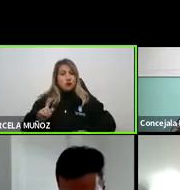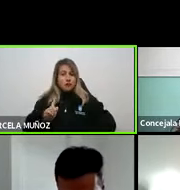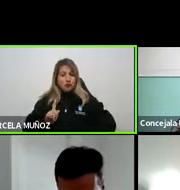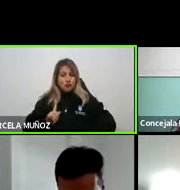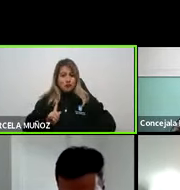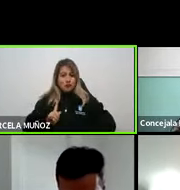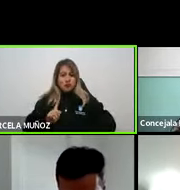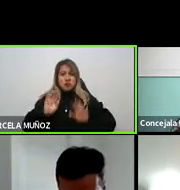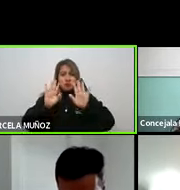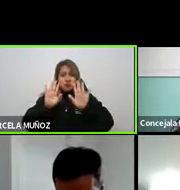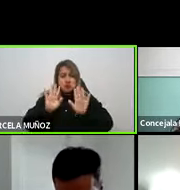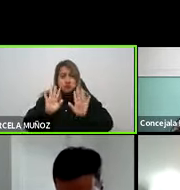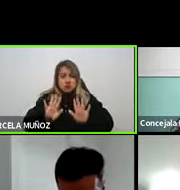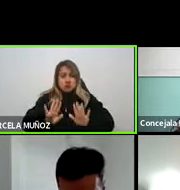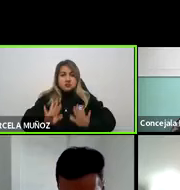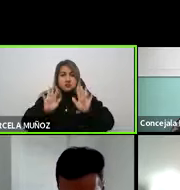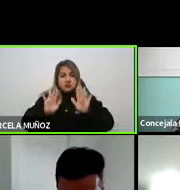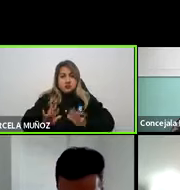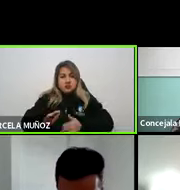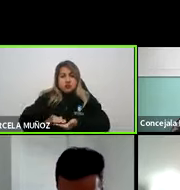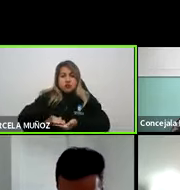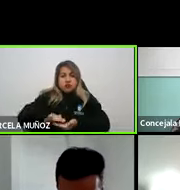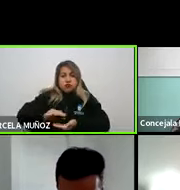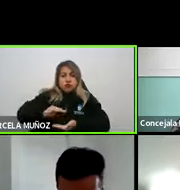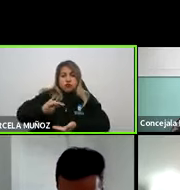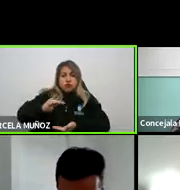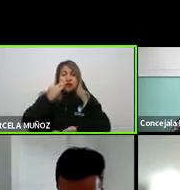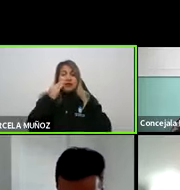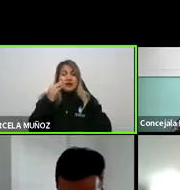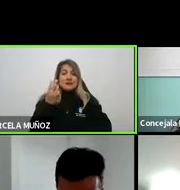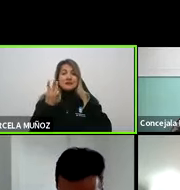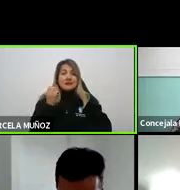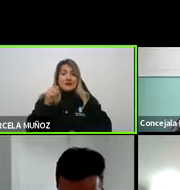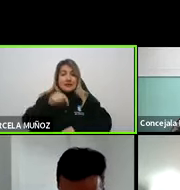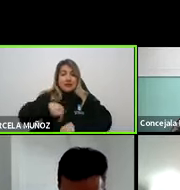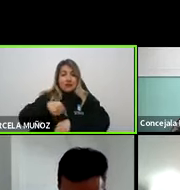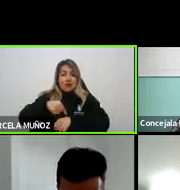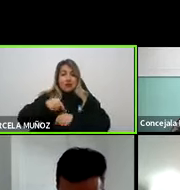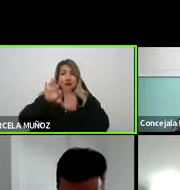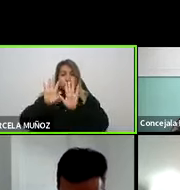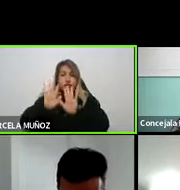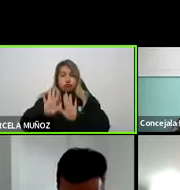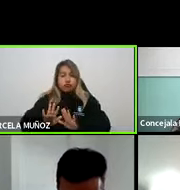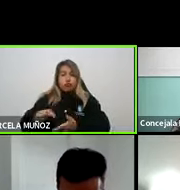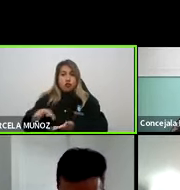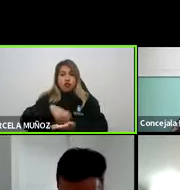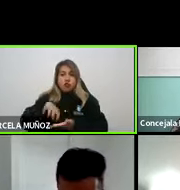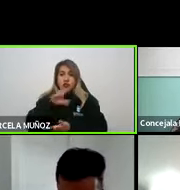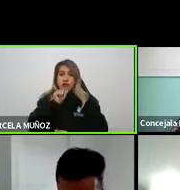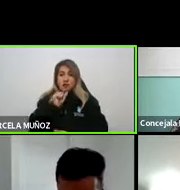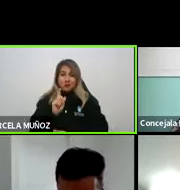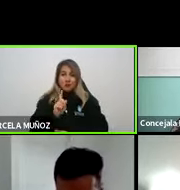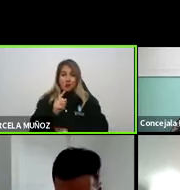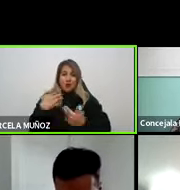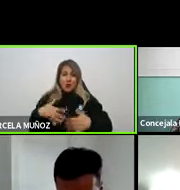tanta agua, sino que fue la cantidad de agua que cayó, fueron casi 30 horas de agua, y no hay comuna que soporte esto.